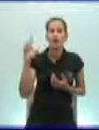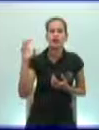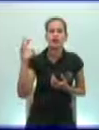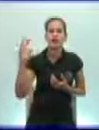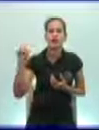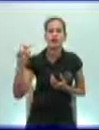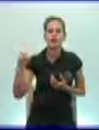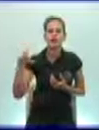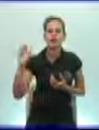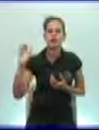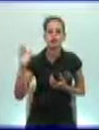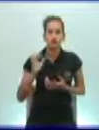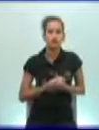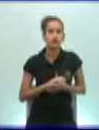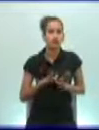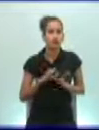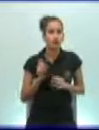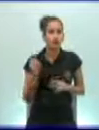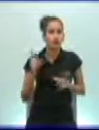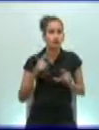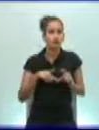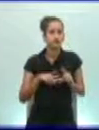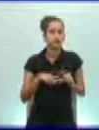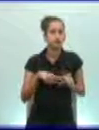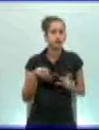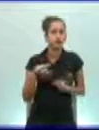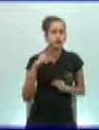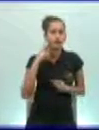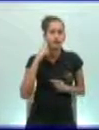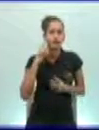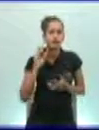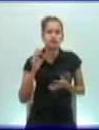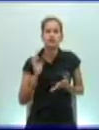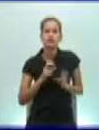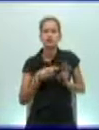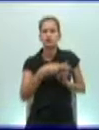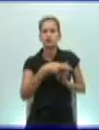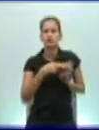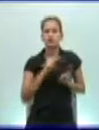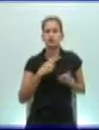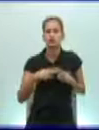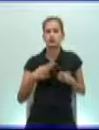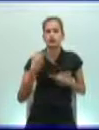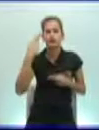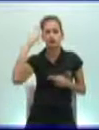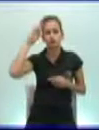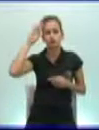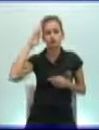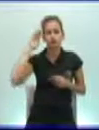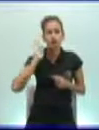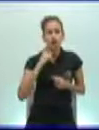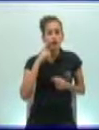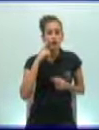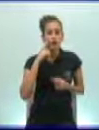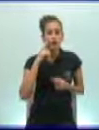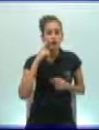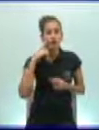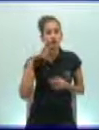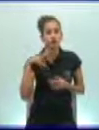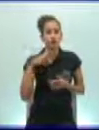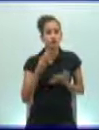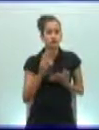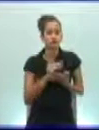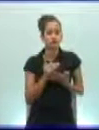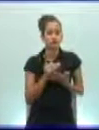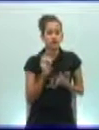asignatura de Historia de Cuba, podrán estar comentando en casa el significado de cimarrón y palenque. ¿Quiénes eran